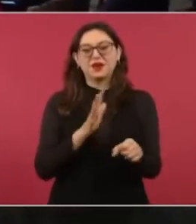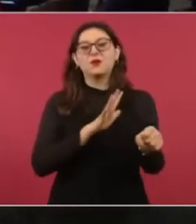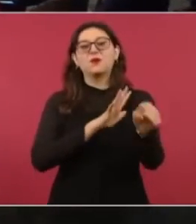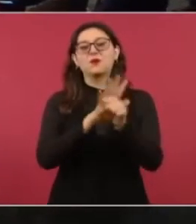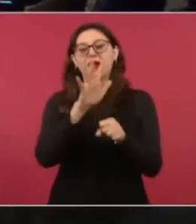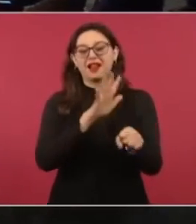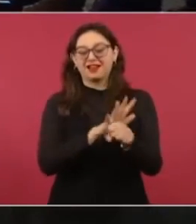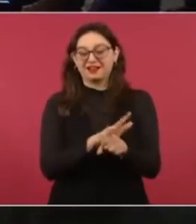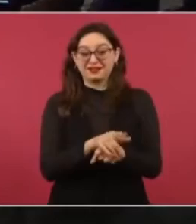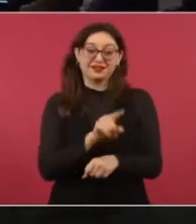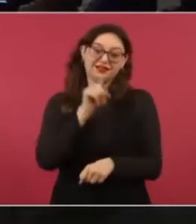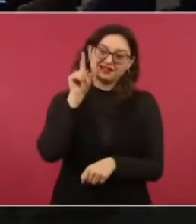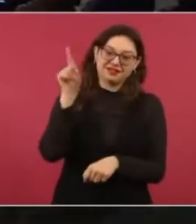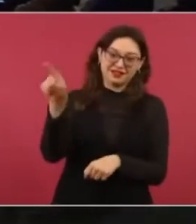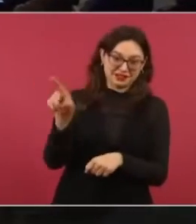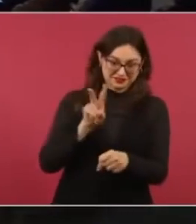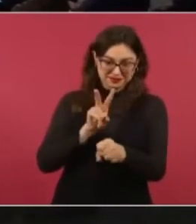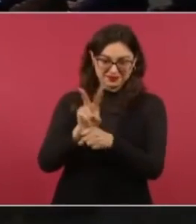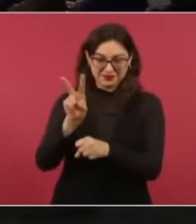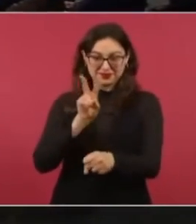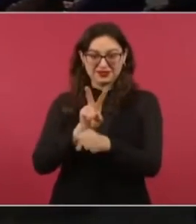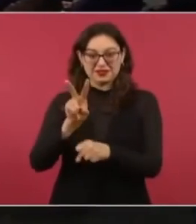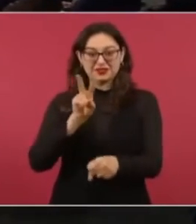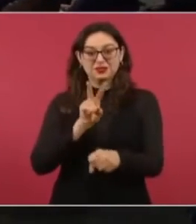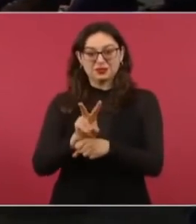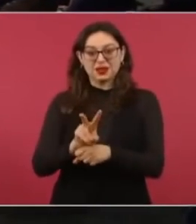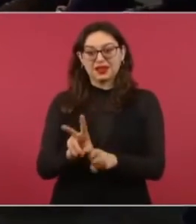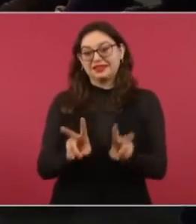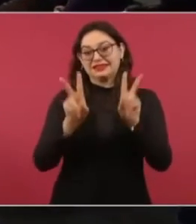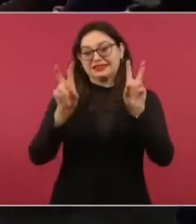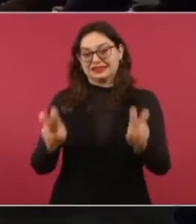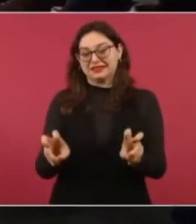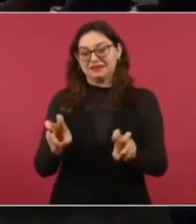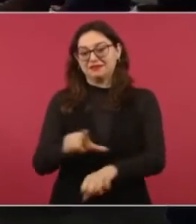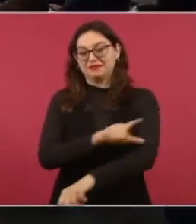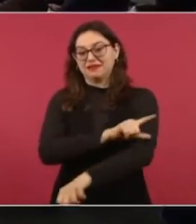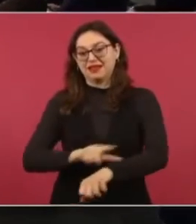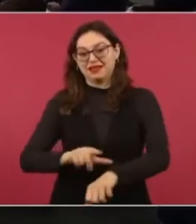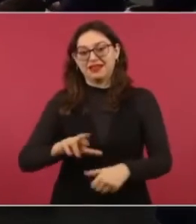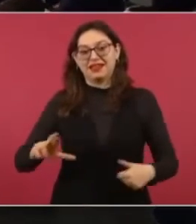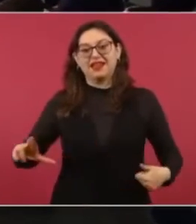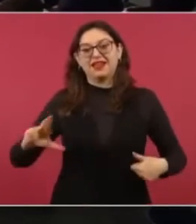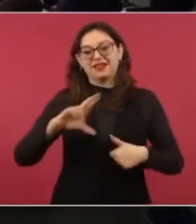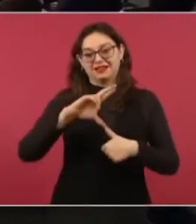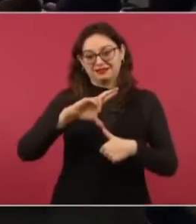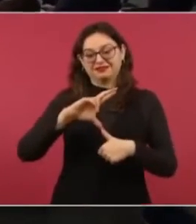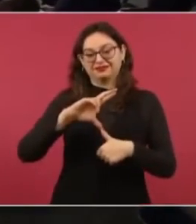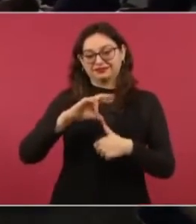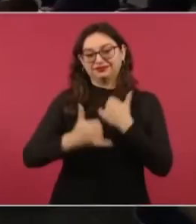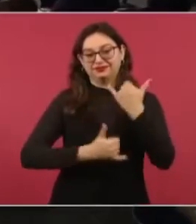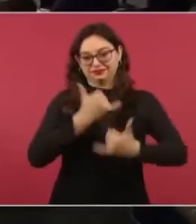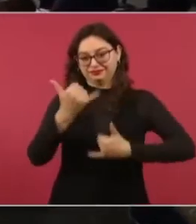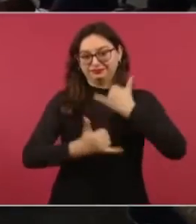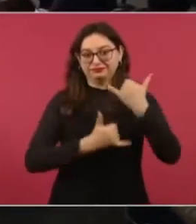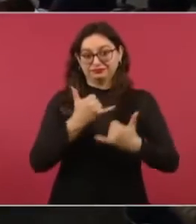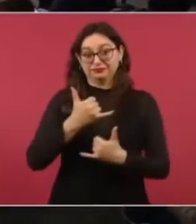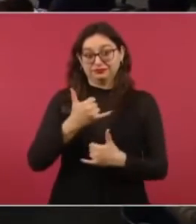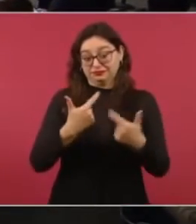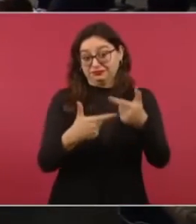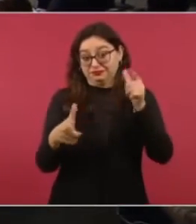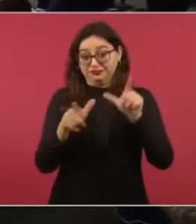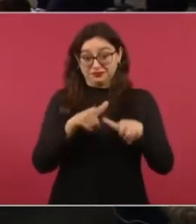en Venezuela en la Serie del Caribe nuestros paisanos mexicanos